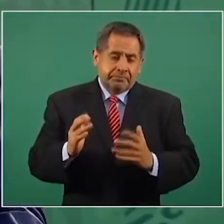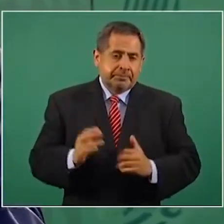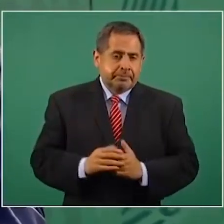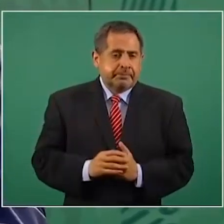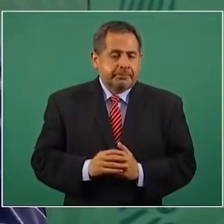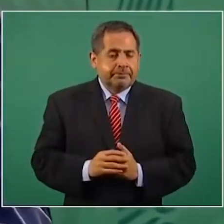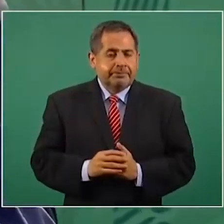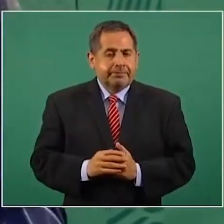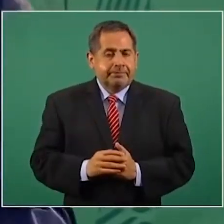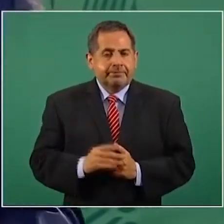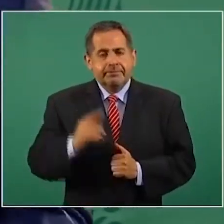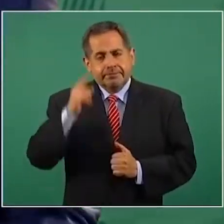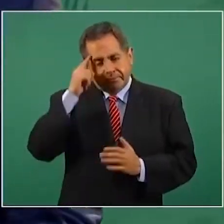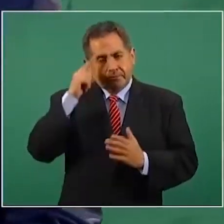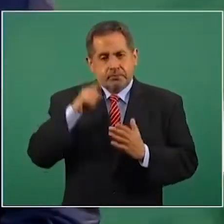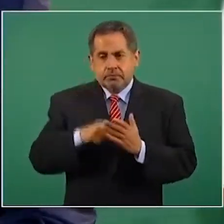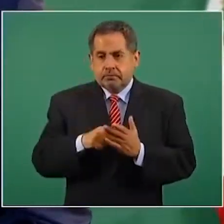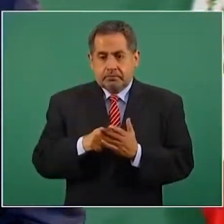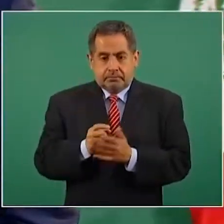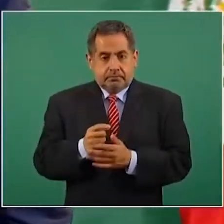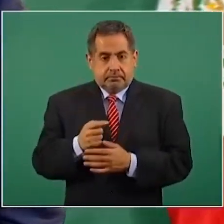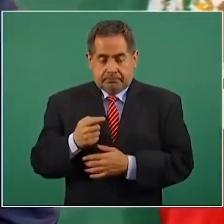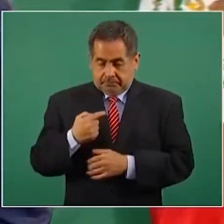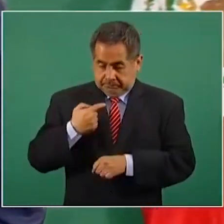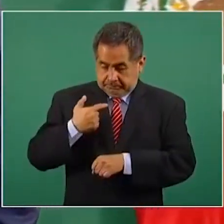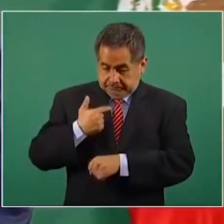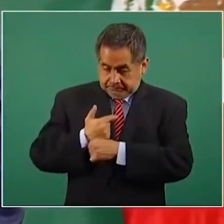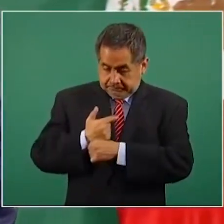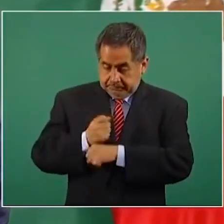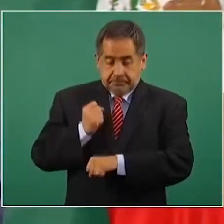y yo creo que de manera oportuna,